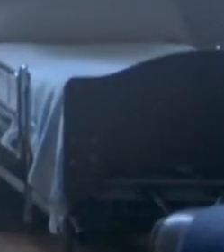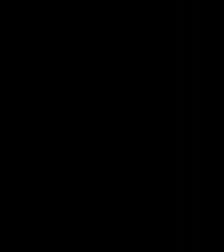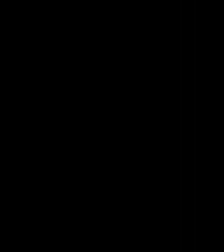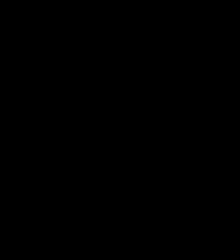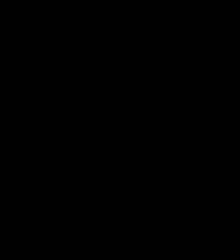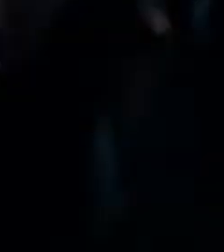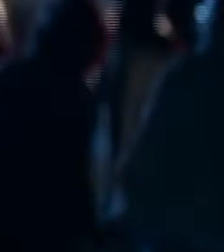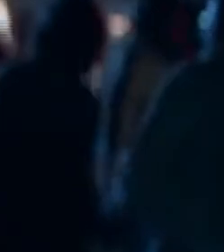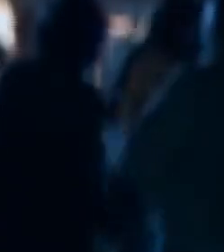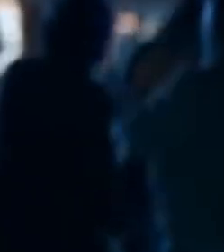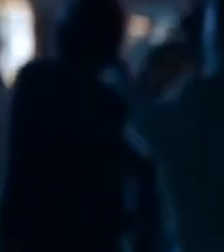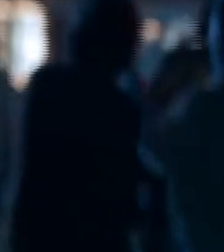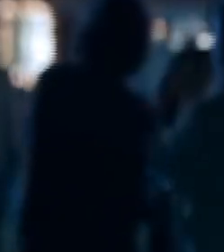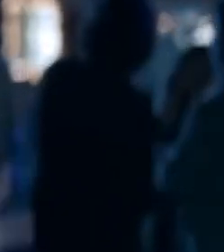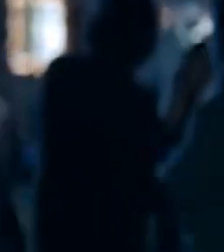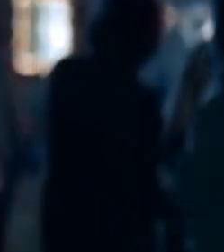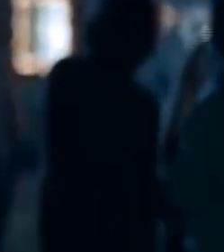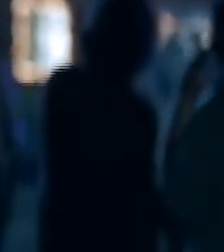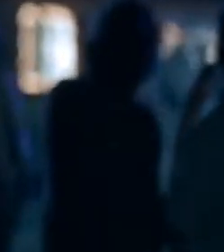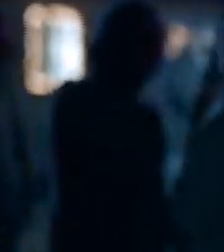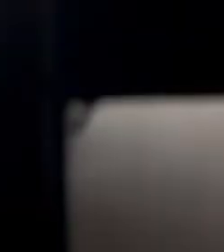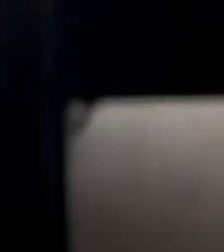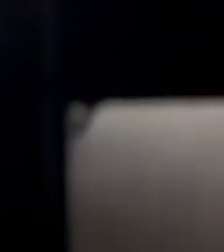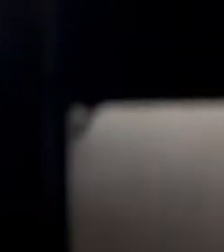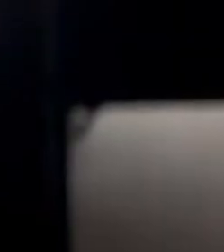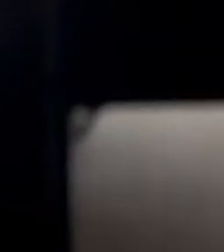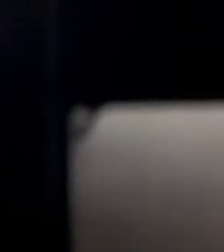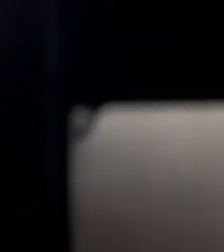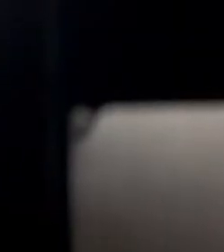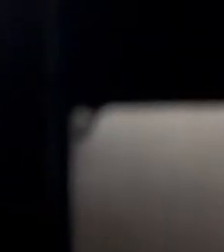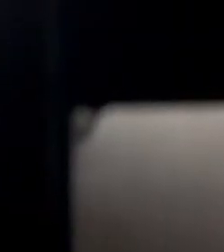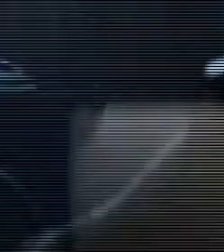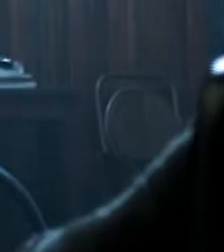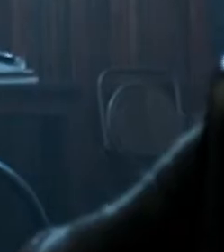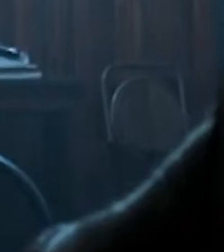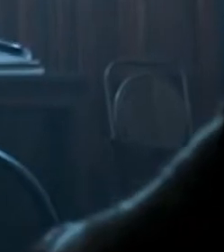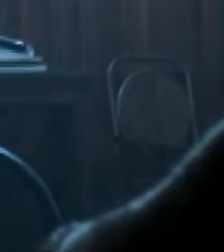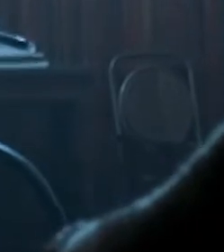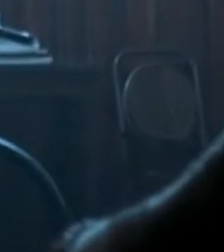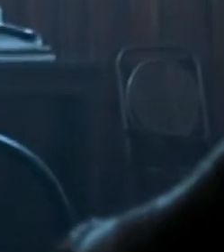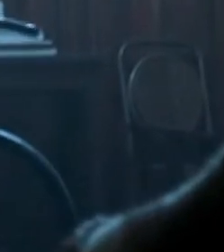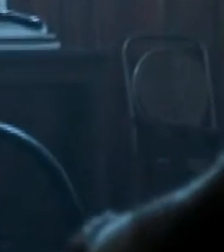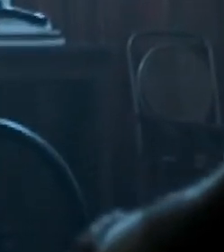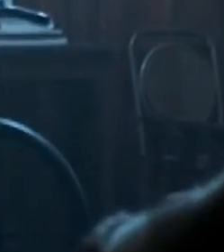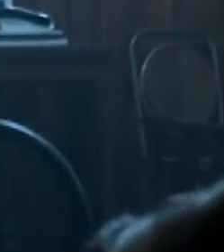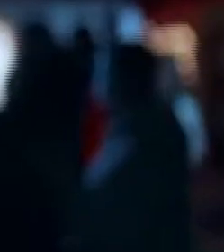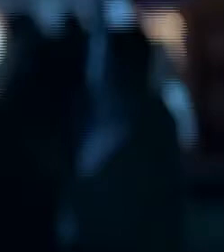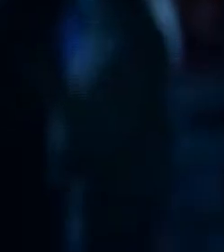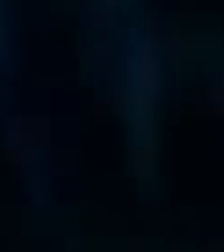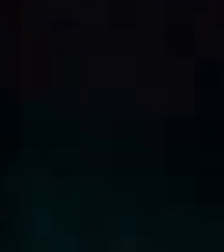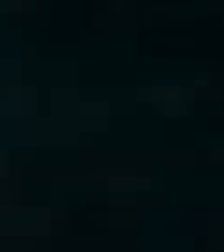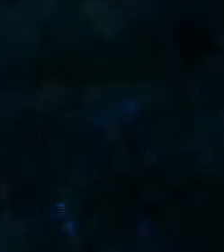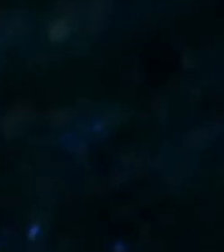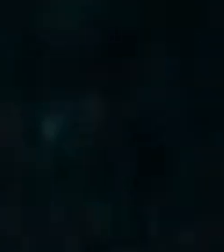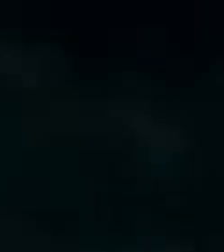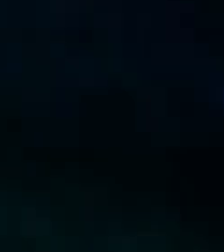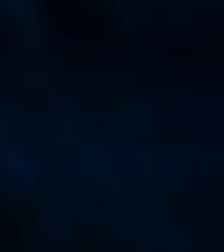ser usted. Ya pasaron los 5 días que prometió al buzón para cumplirle ese deseo. ¿Qué,